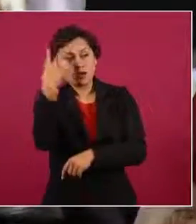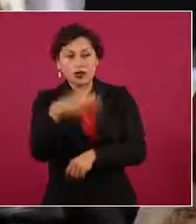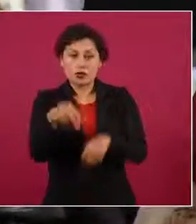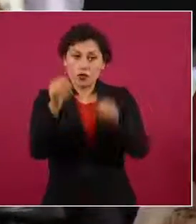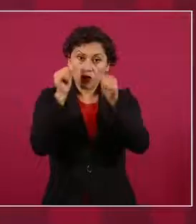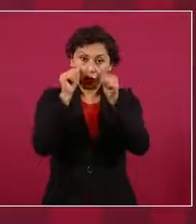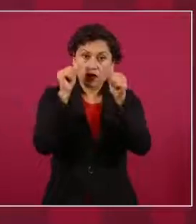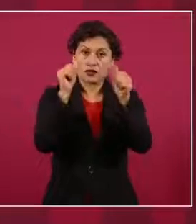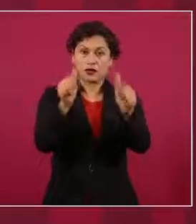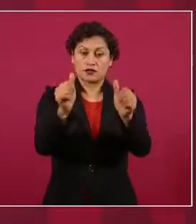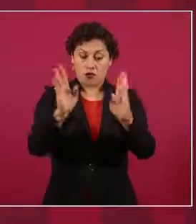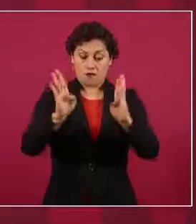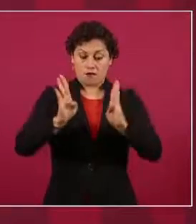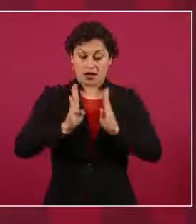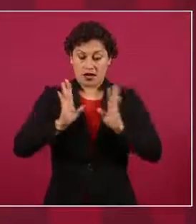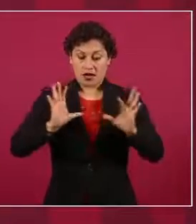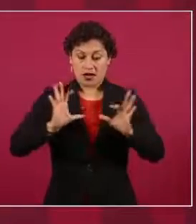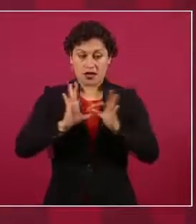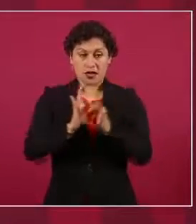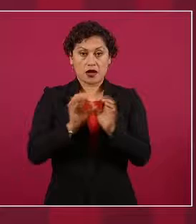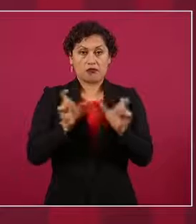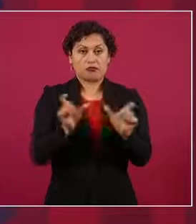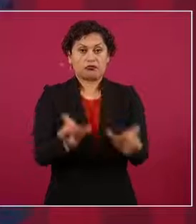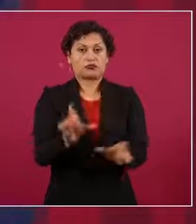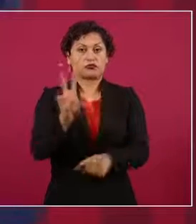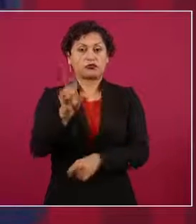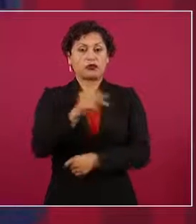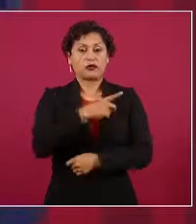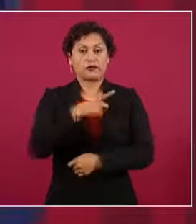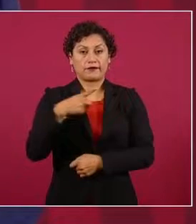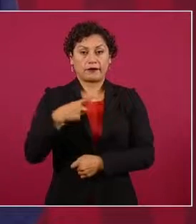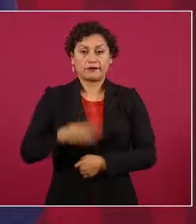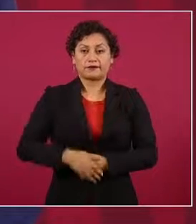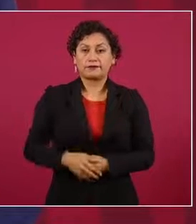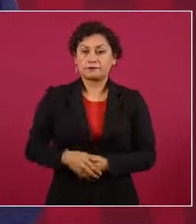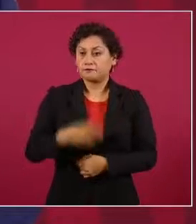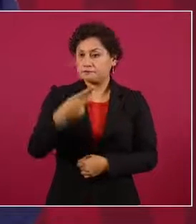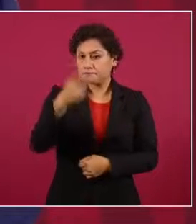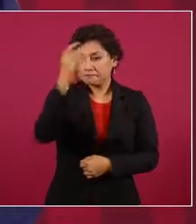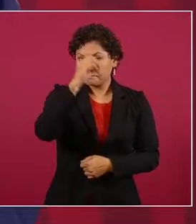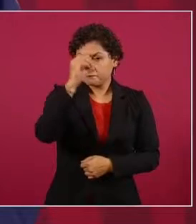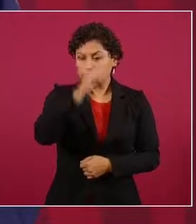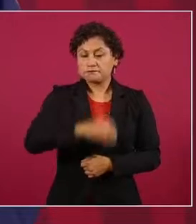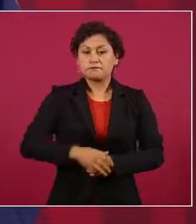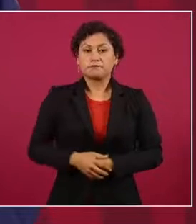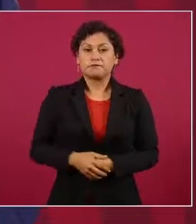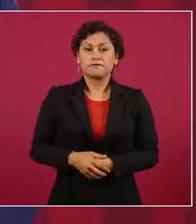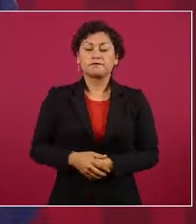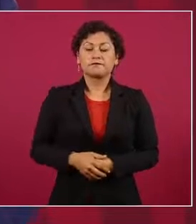respecto? Saben, ya lo expliqué, nosotros